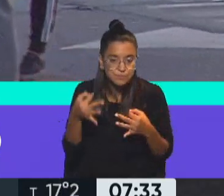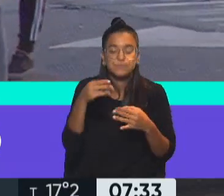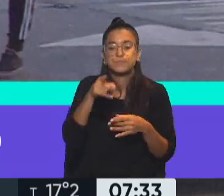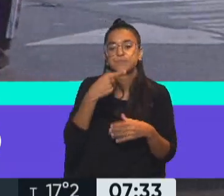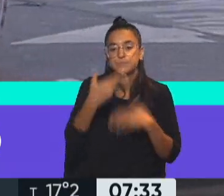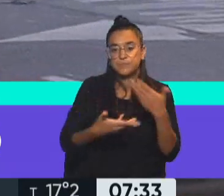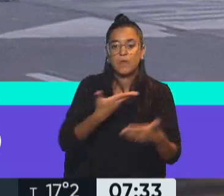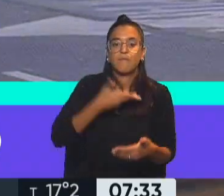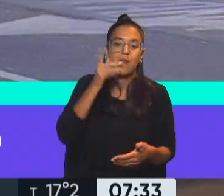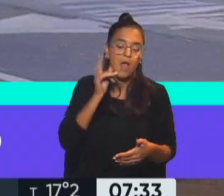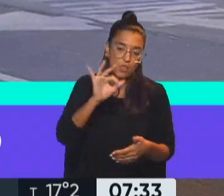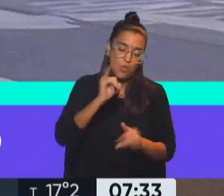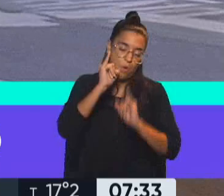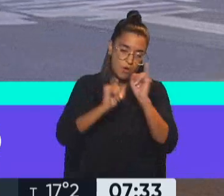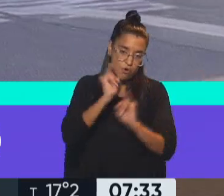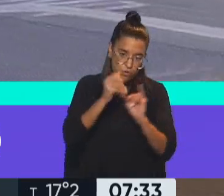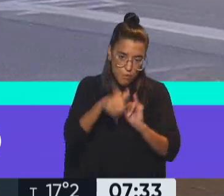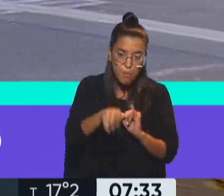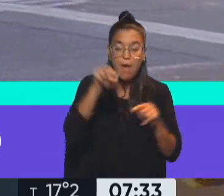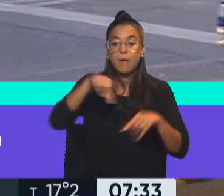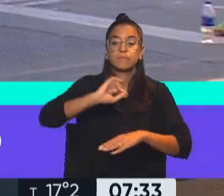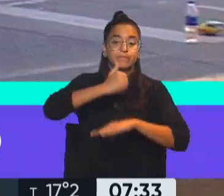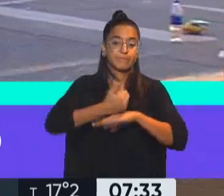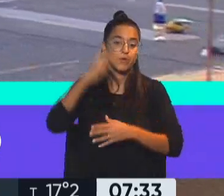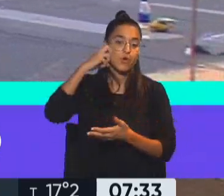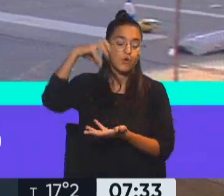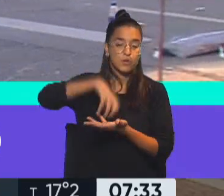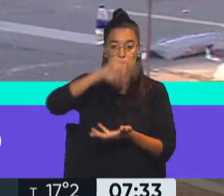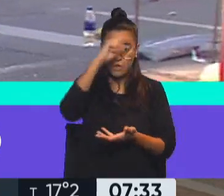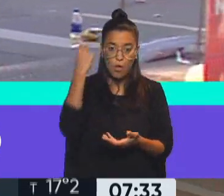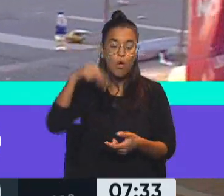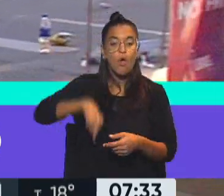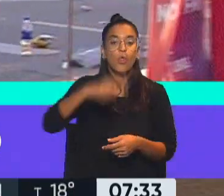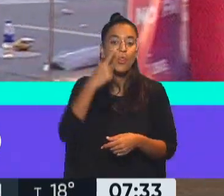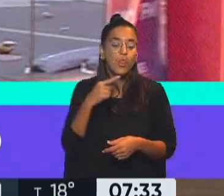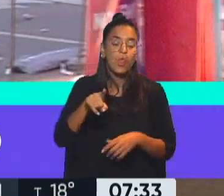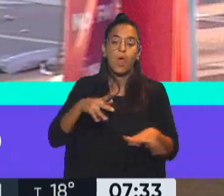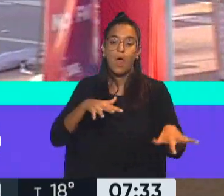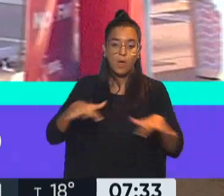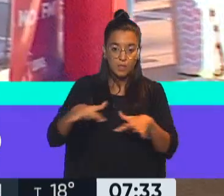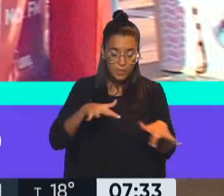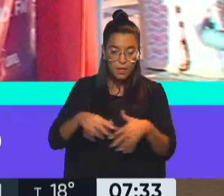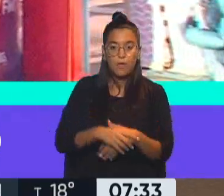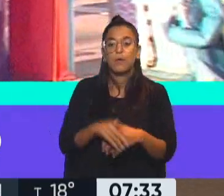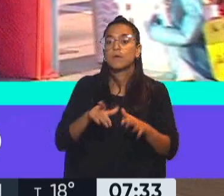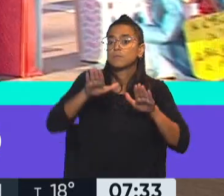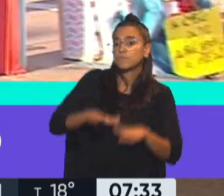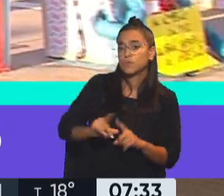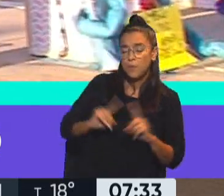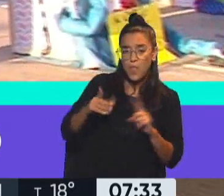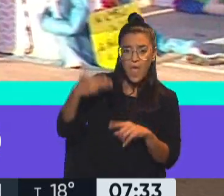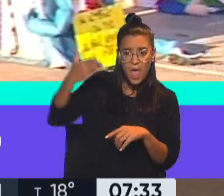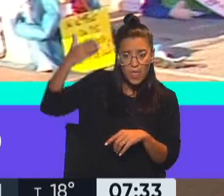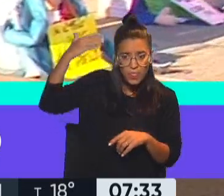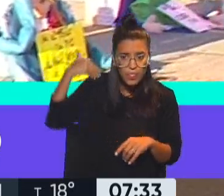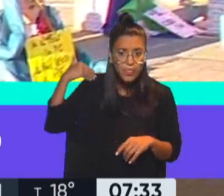llevar adelante formando fránkel y con lo cual estamos aquí en el congreso nacional con otra jornada muy activa que no ha frenado y no ha parado de la